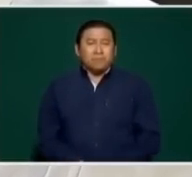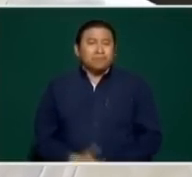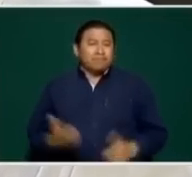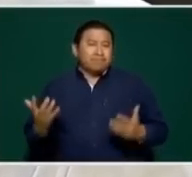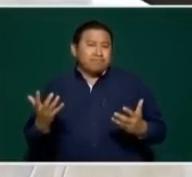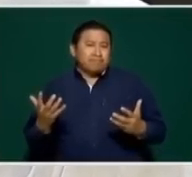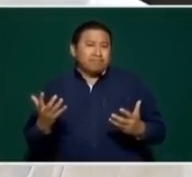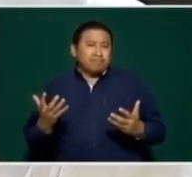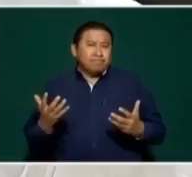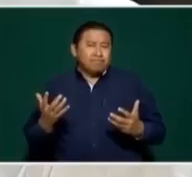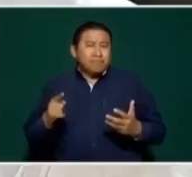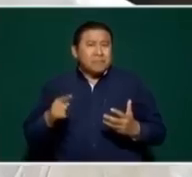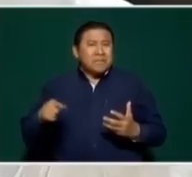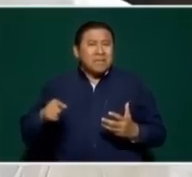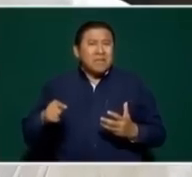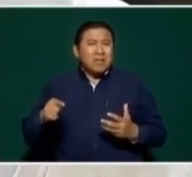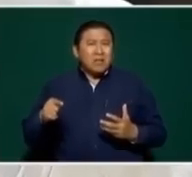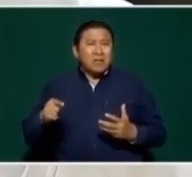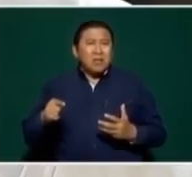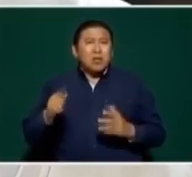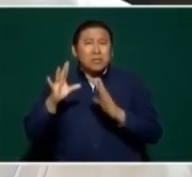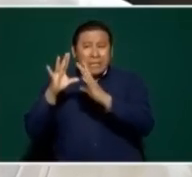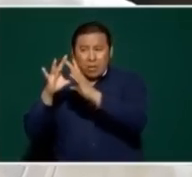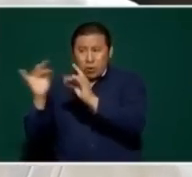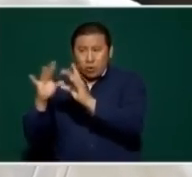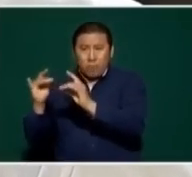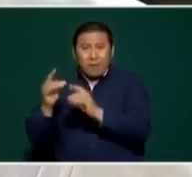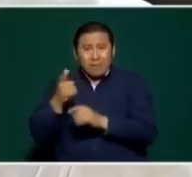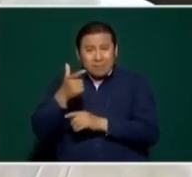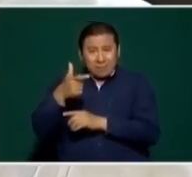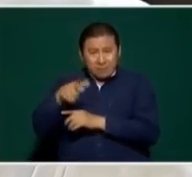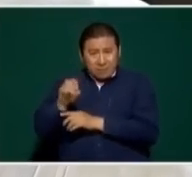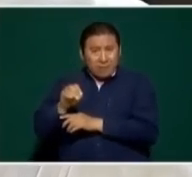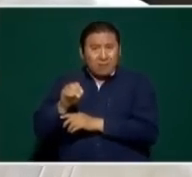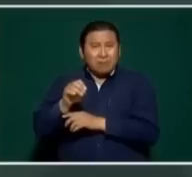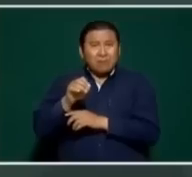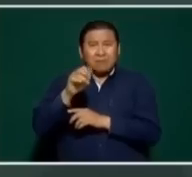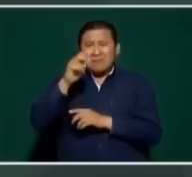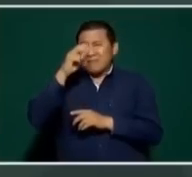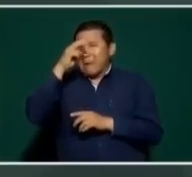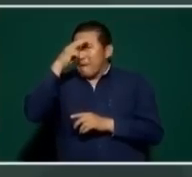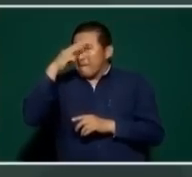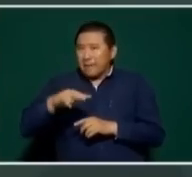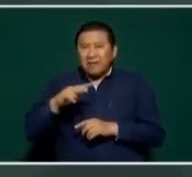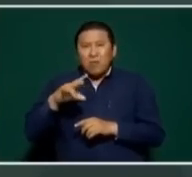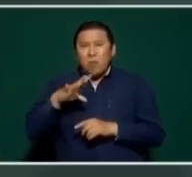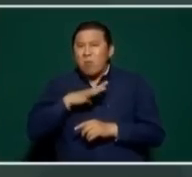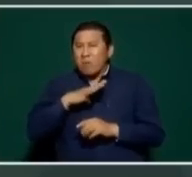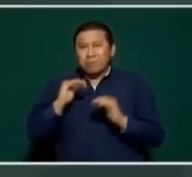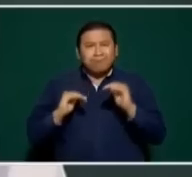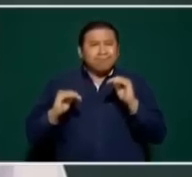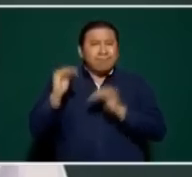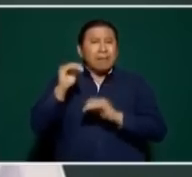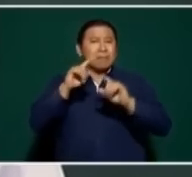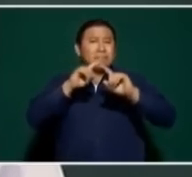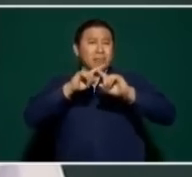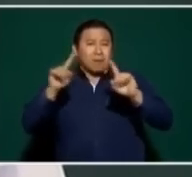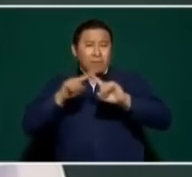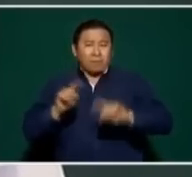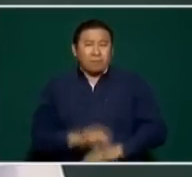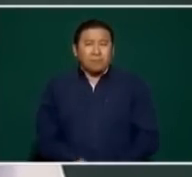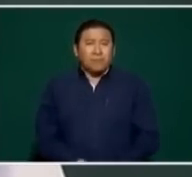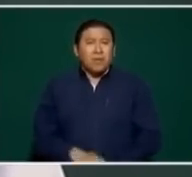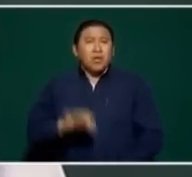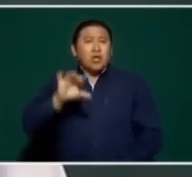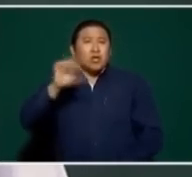los de Cozumel y de Quintana Roo y de México con nosotros, a diferencia